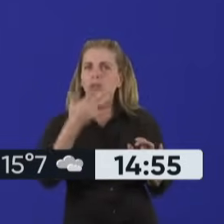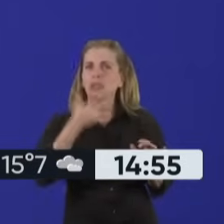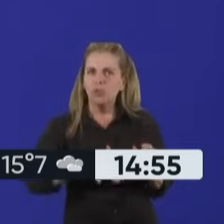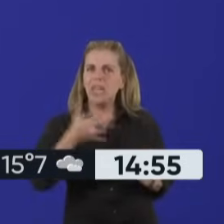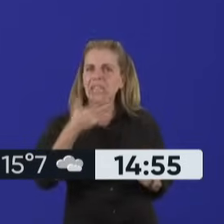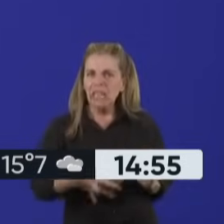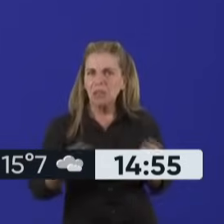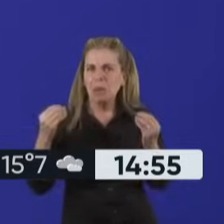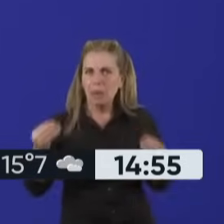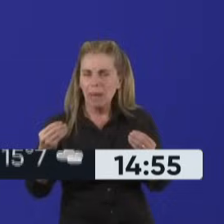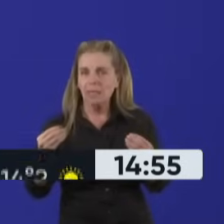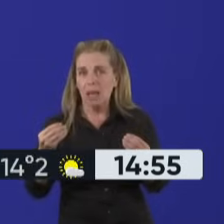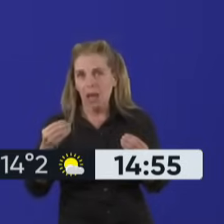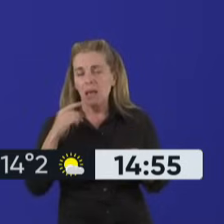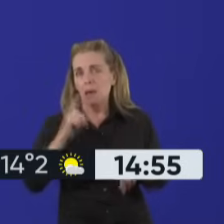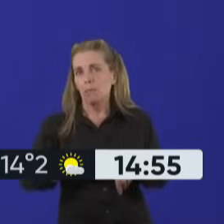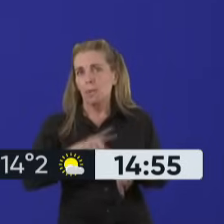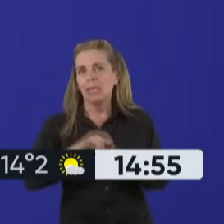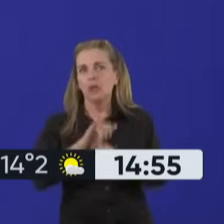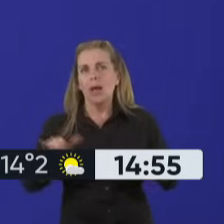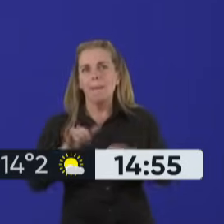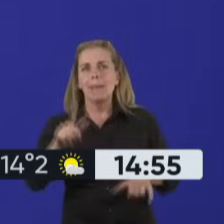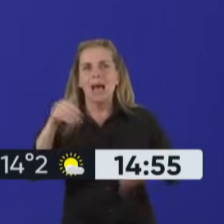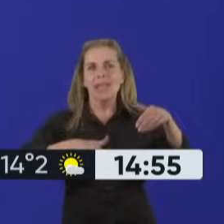problemas de la dinámica electoral y la situación